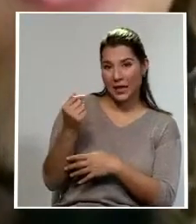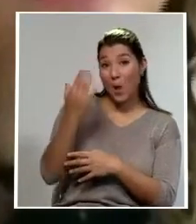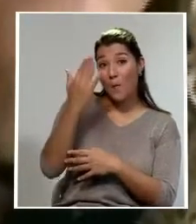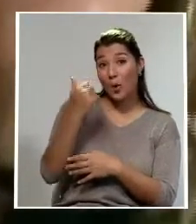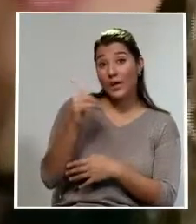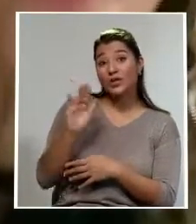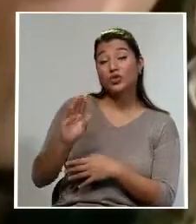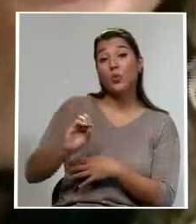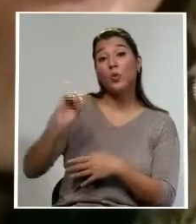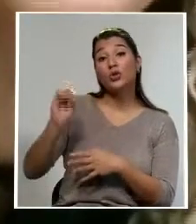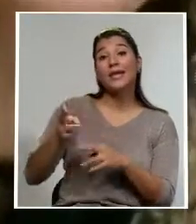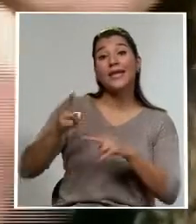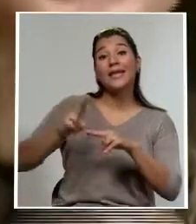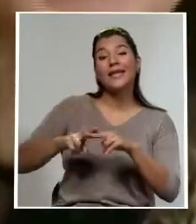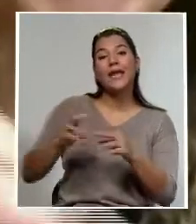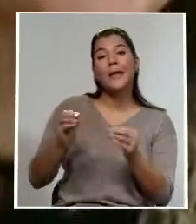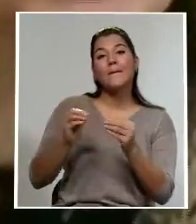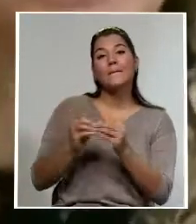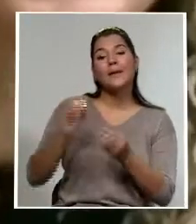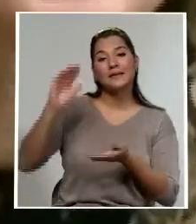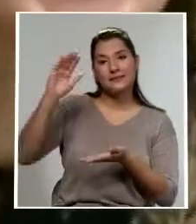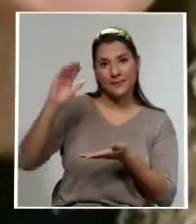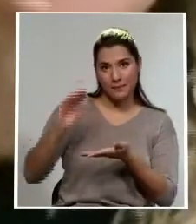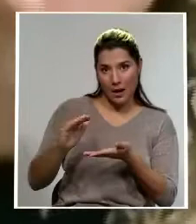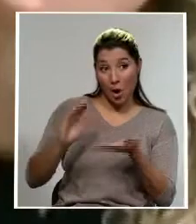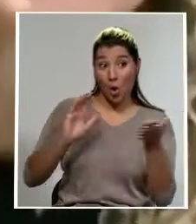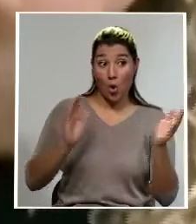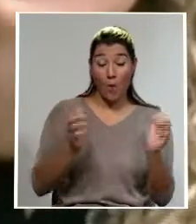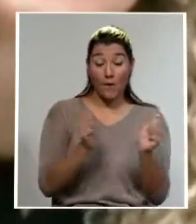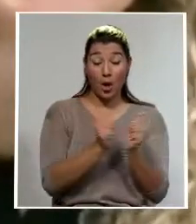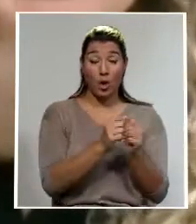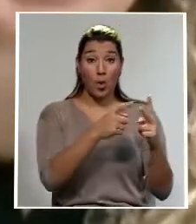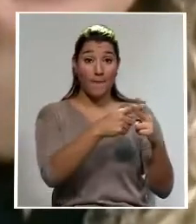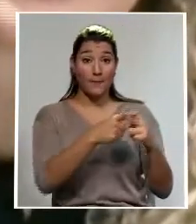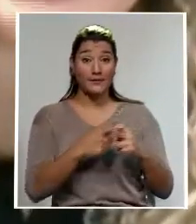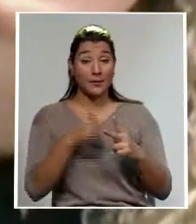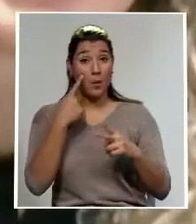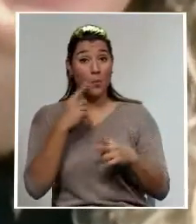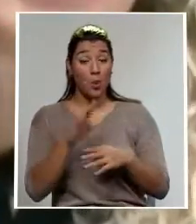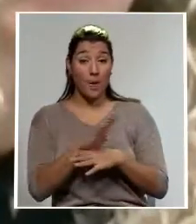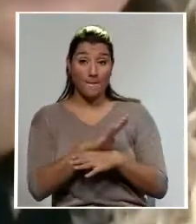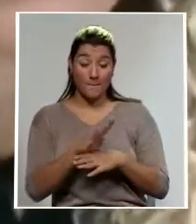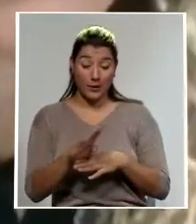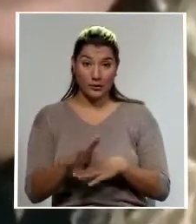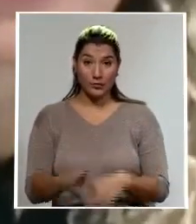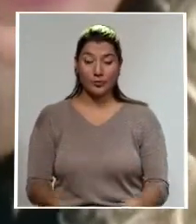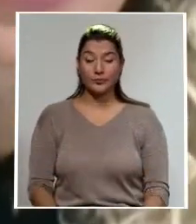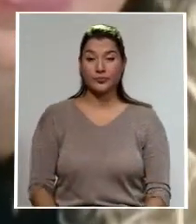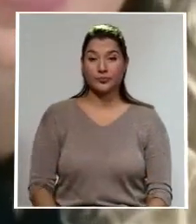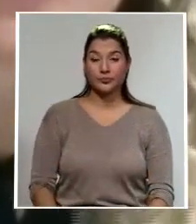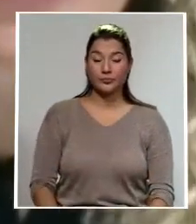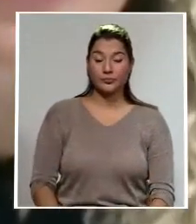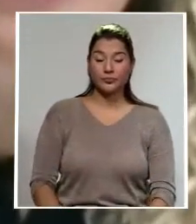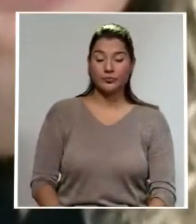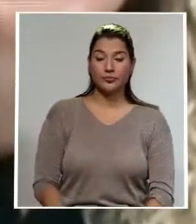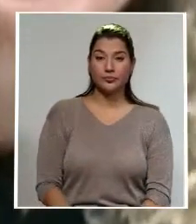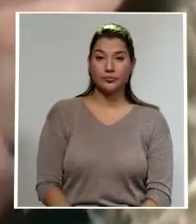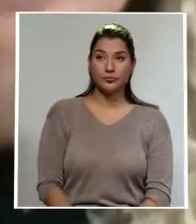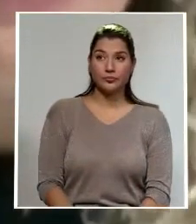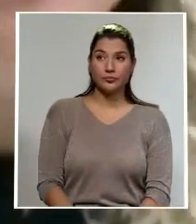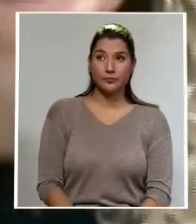menor, mucho menor que el financiamiento a través de cualquier otra institución financiera o, no sé, alguna